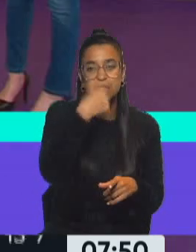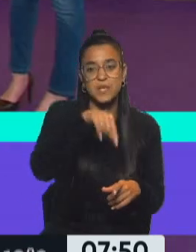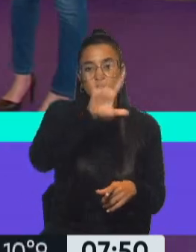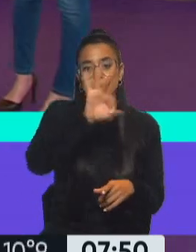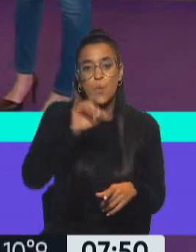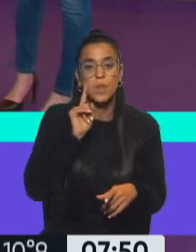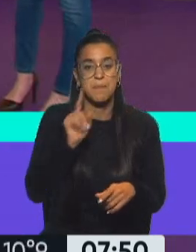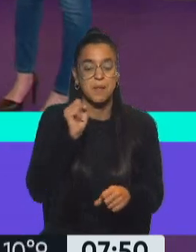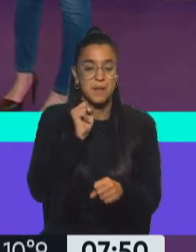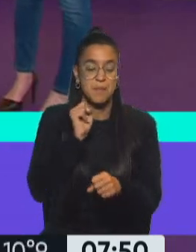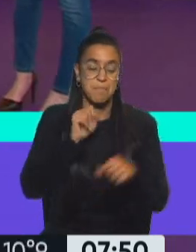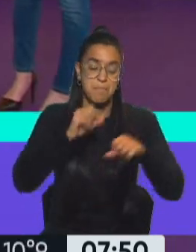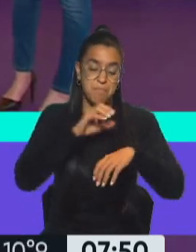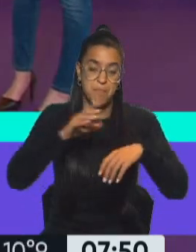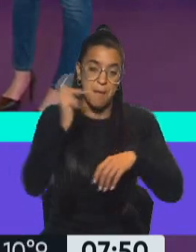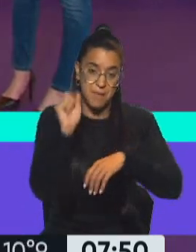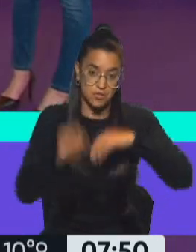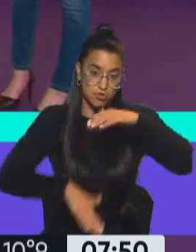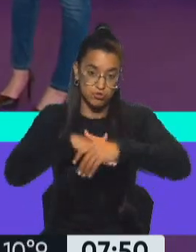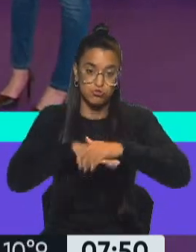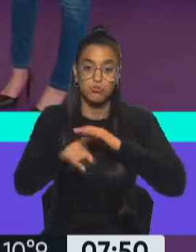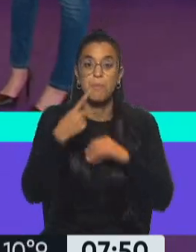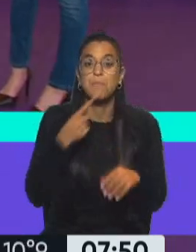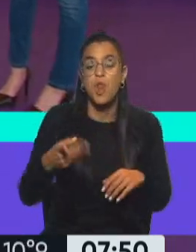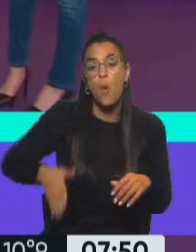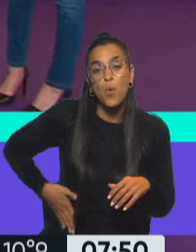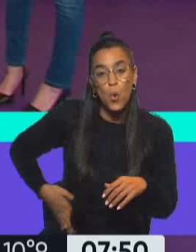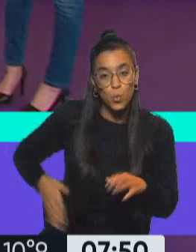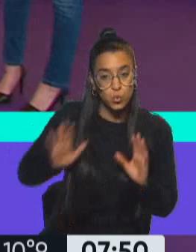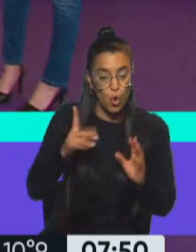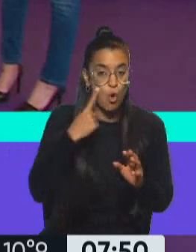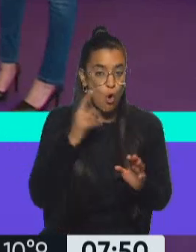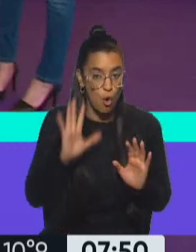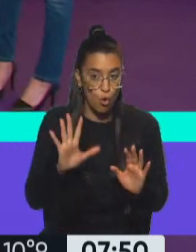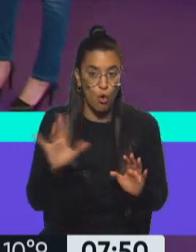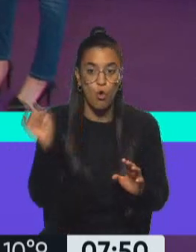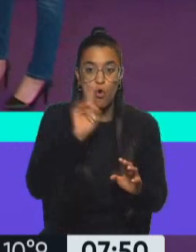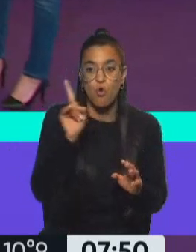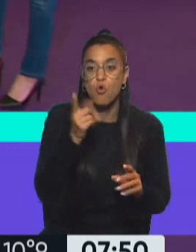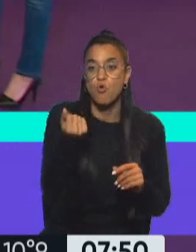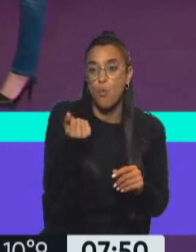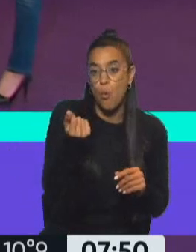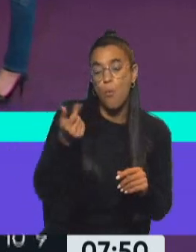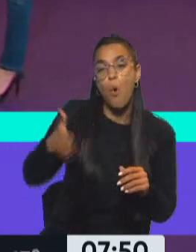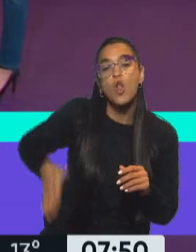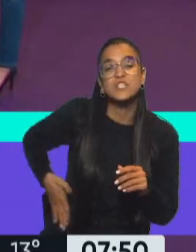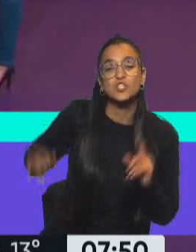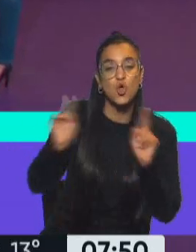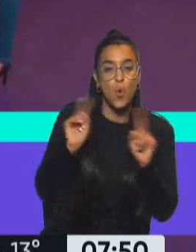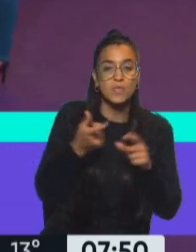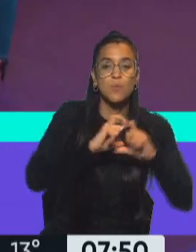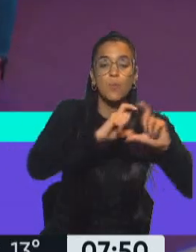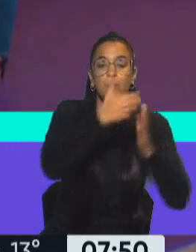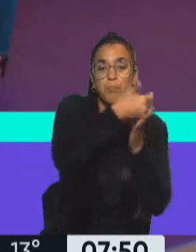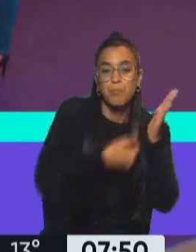150.000 pesos, que es hasta ese salario no se paga, pero es brutos. Así que ojo con eso, no es neto lo que te queda en el bolsillo, ¿no? Claro,